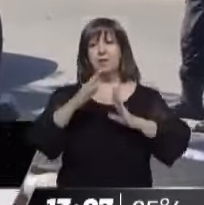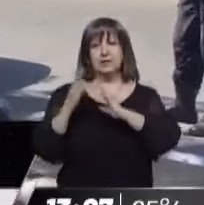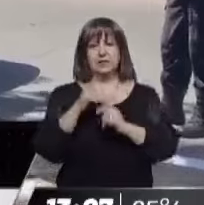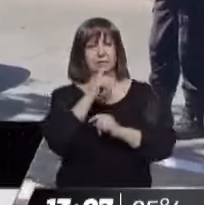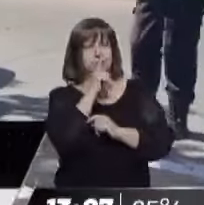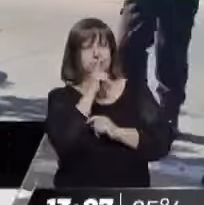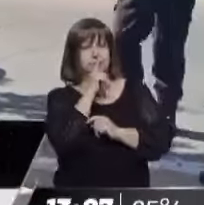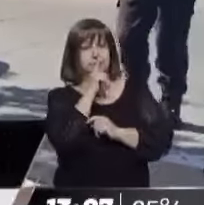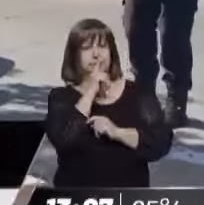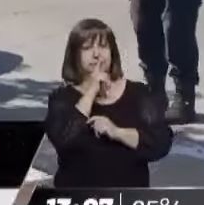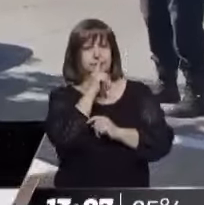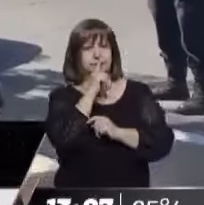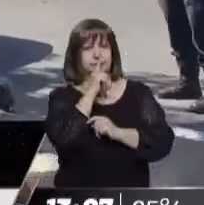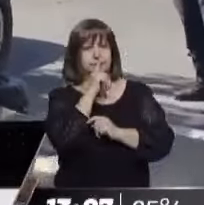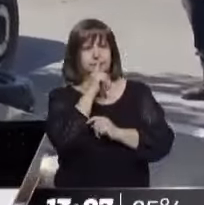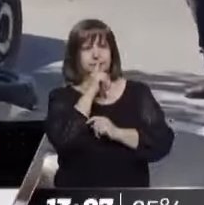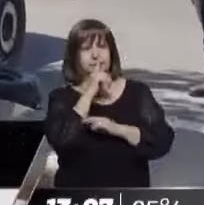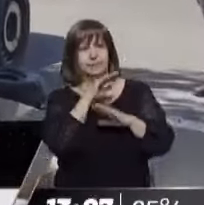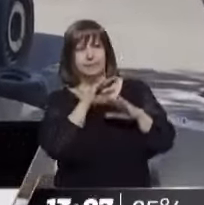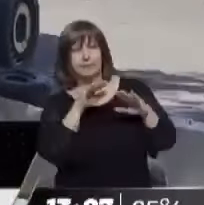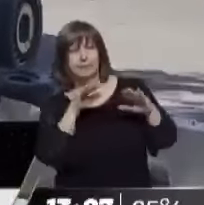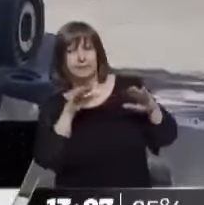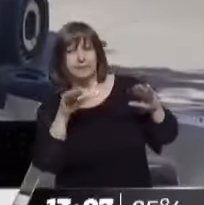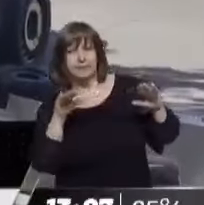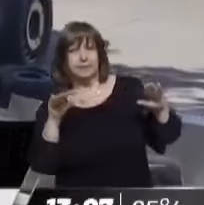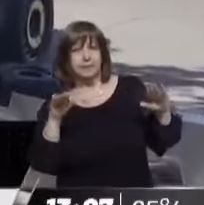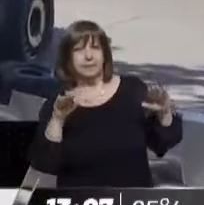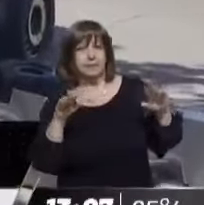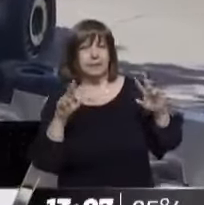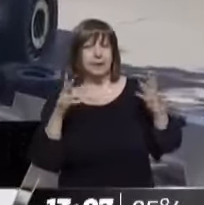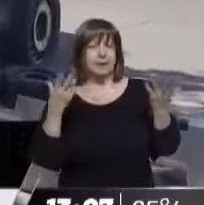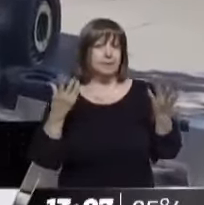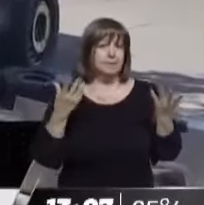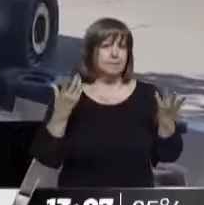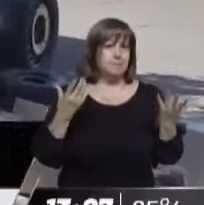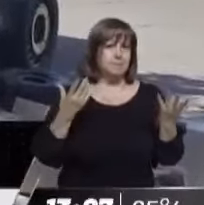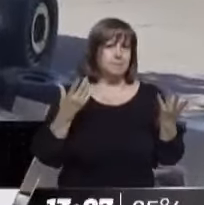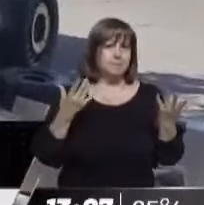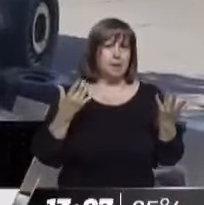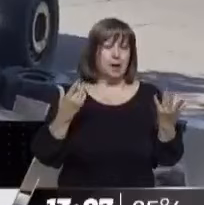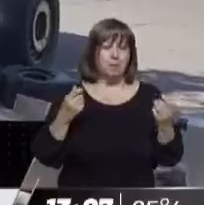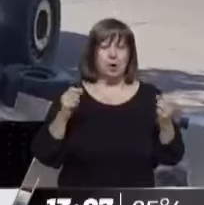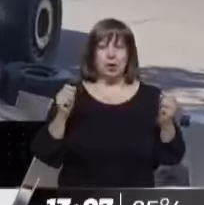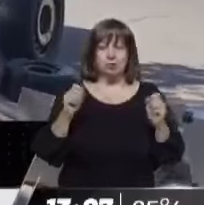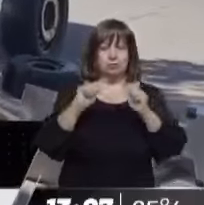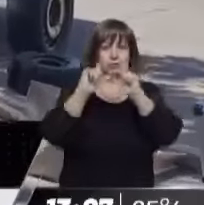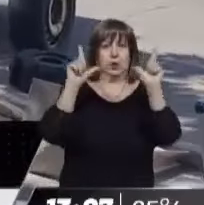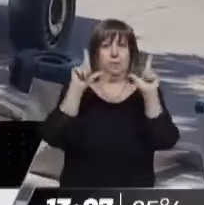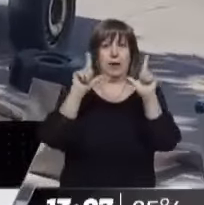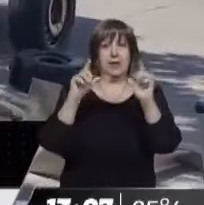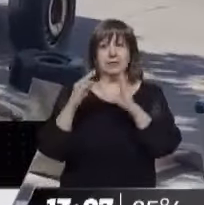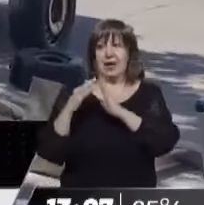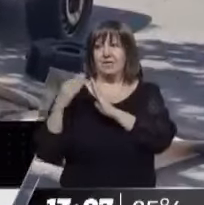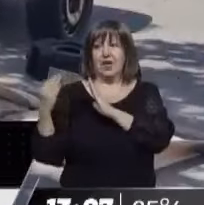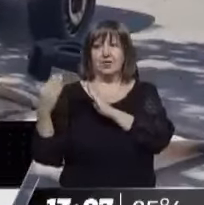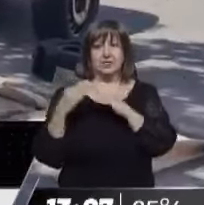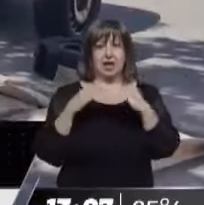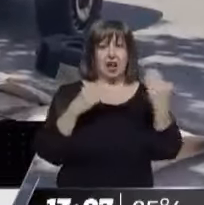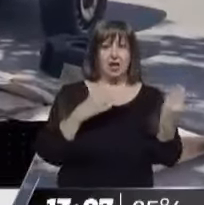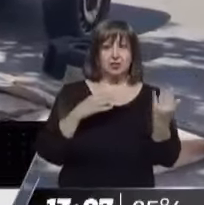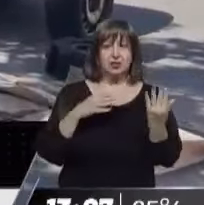digamos, el resto de la gente tiene tranquilidad, los vecinos miran, porque la verdad que sorprendidos por esa situación, y por ahí los